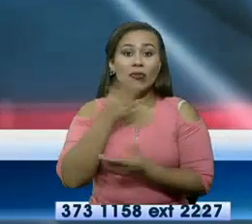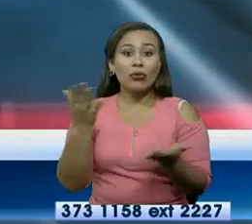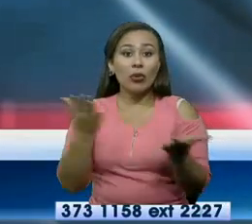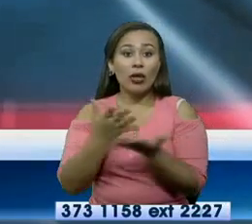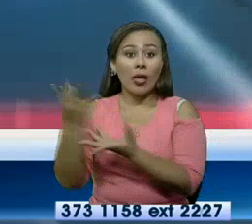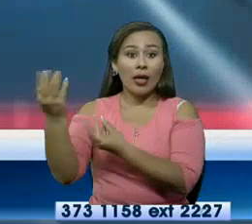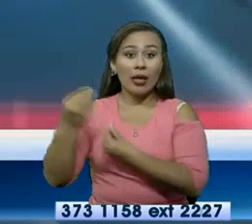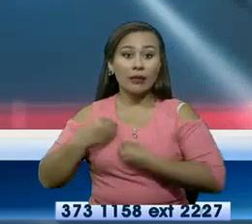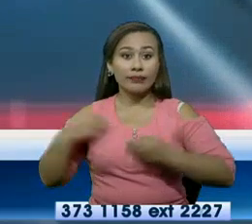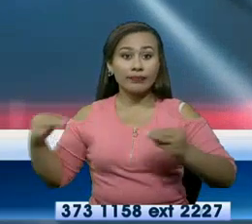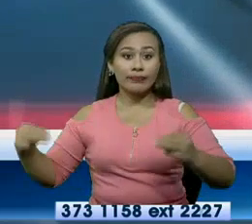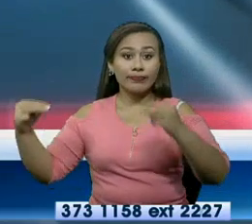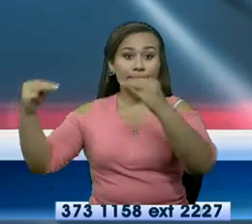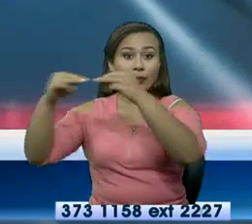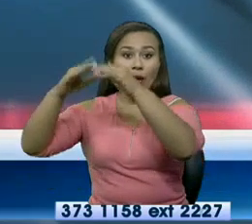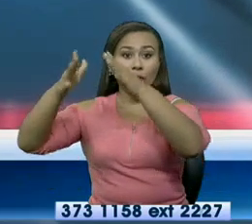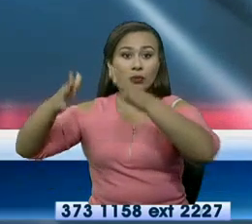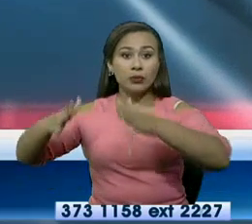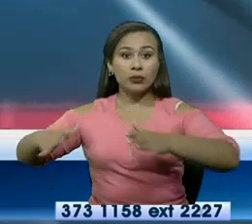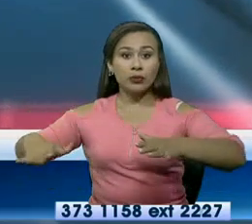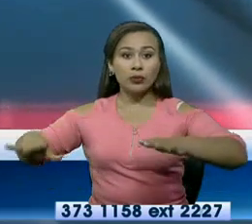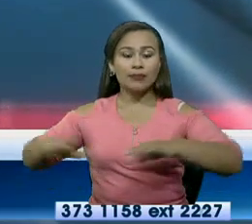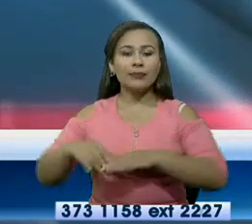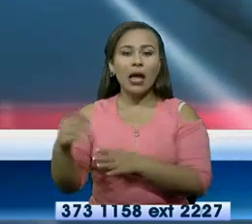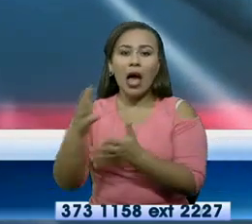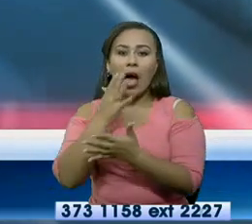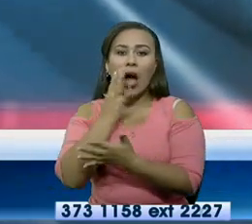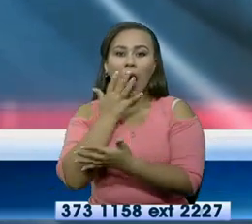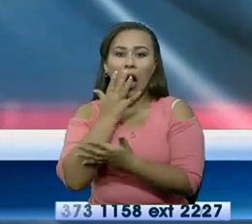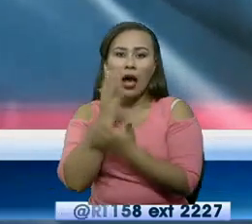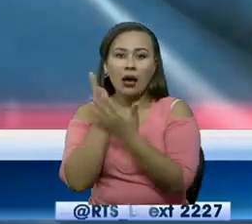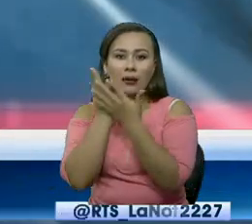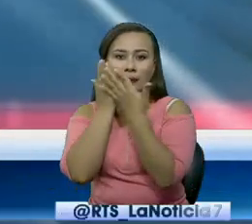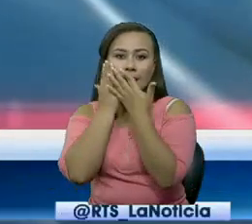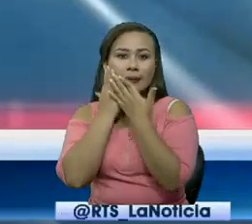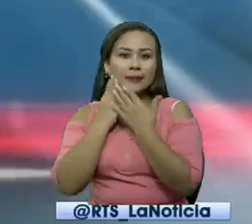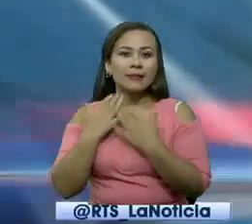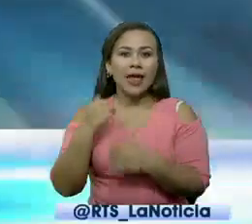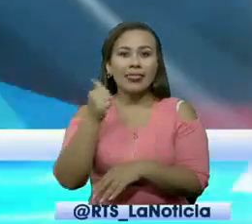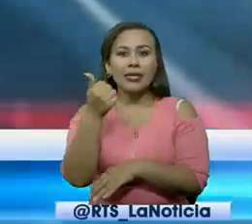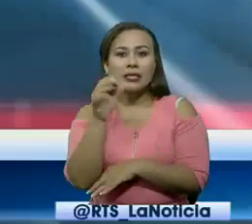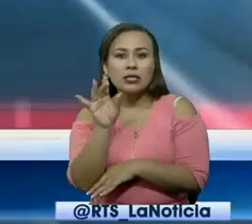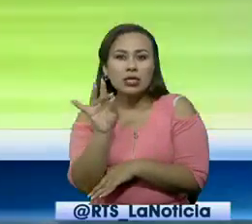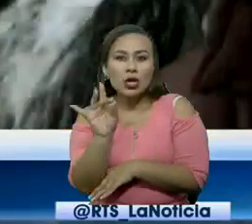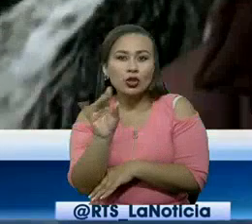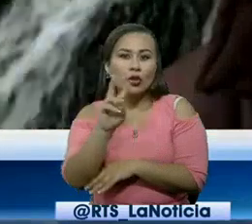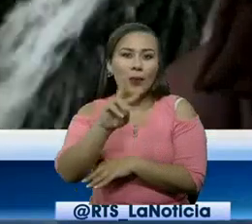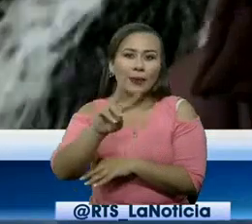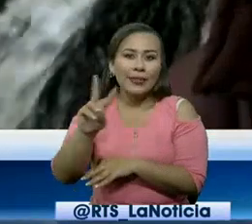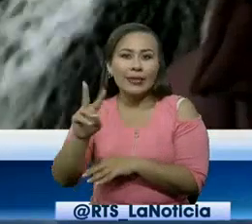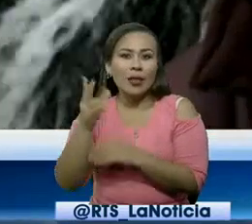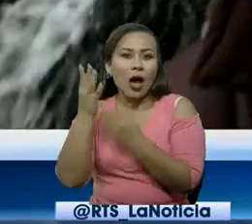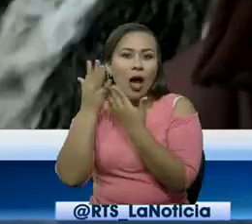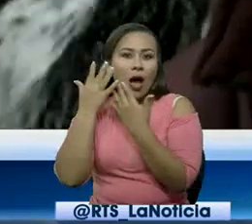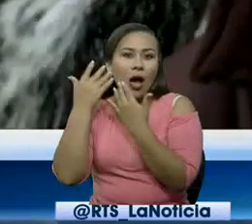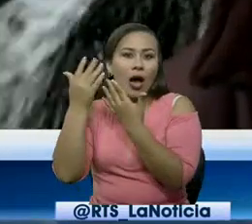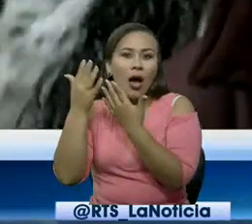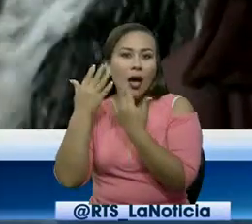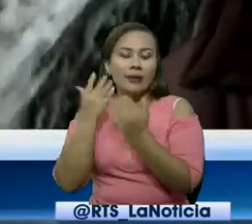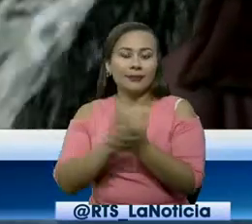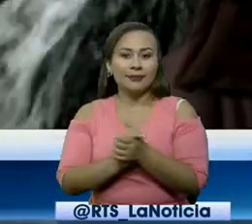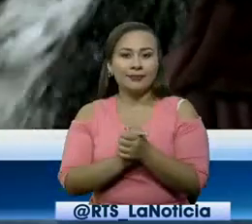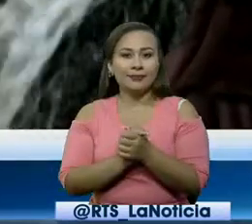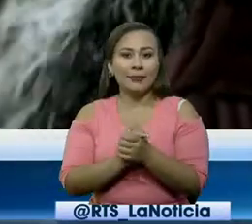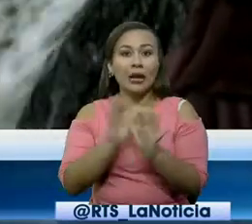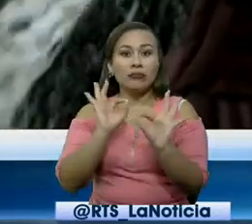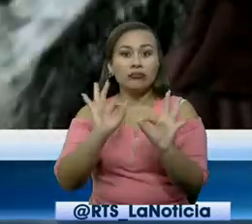del guagua pichincha. Es agua tibia, se podría decir, está a unos 18 a 22 grados y es